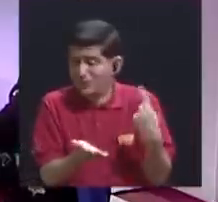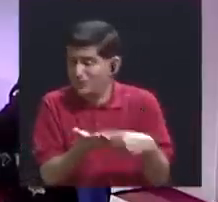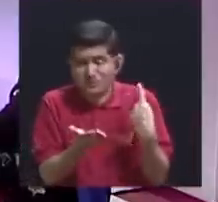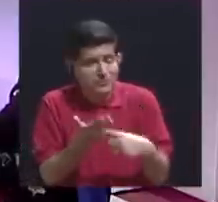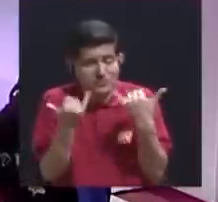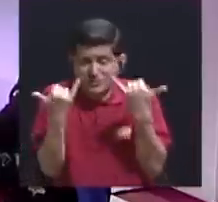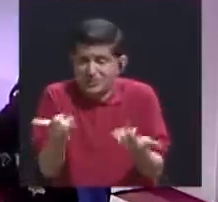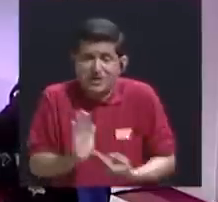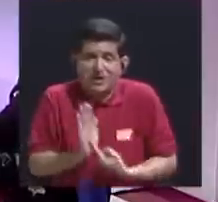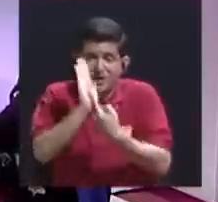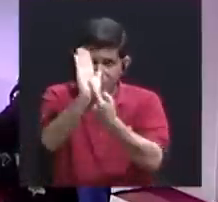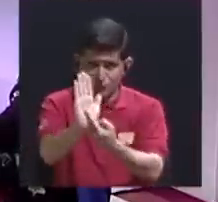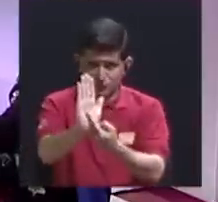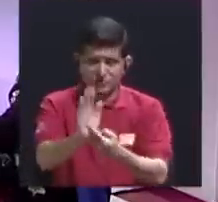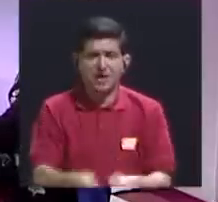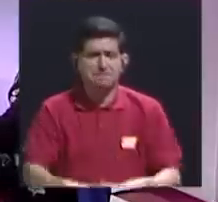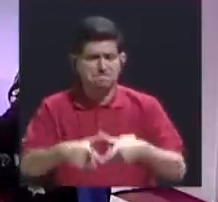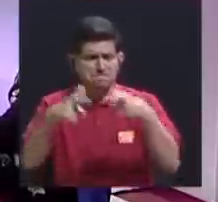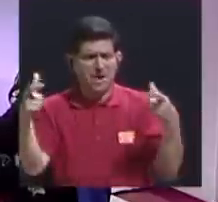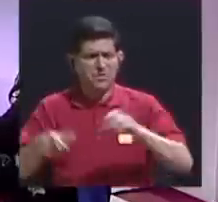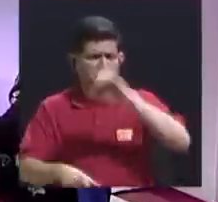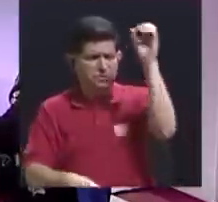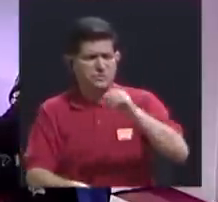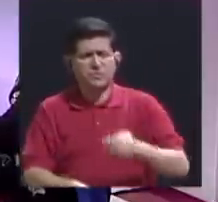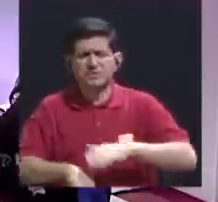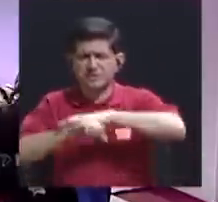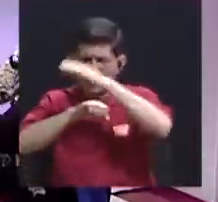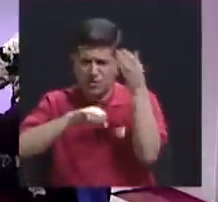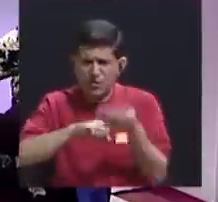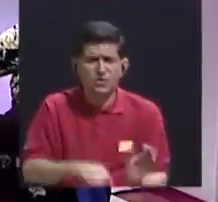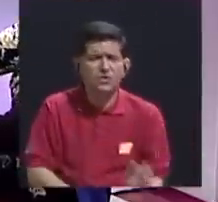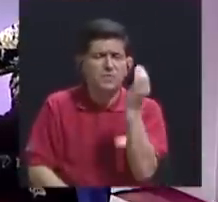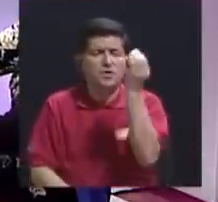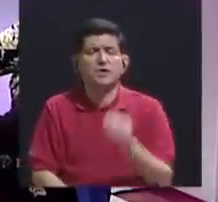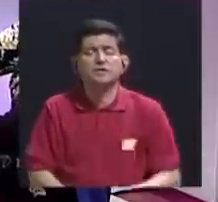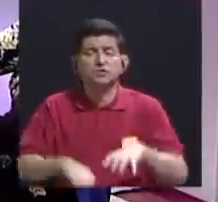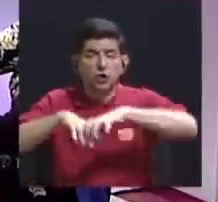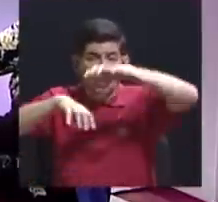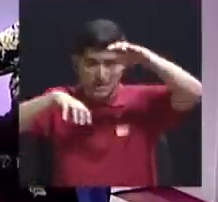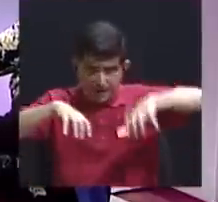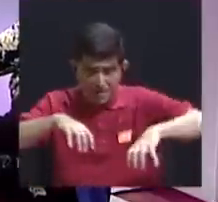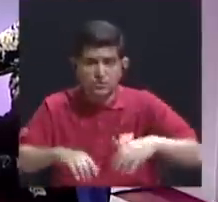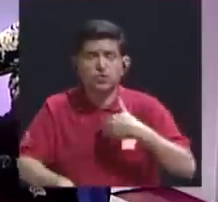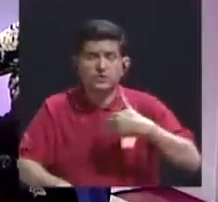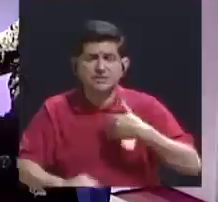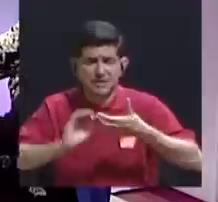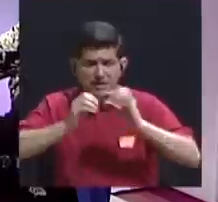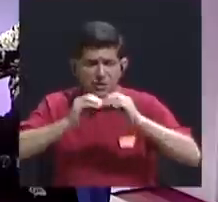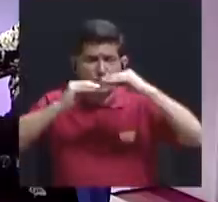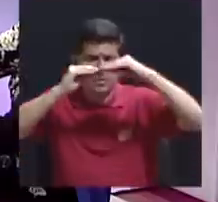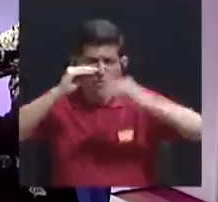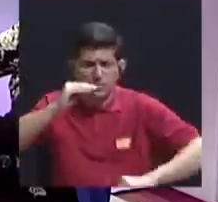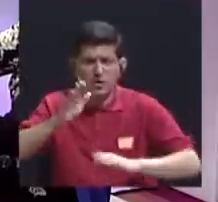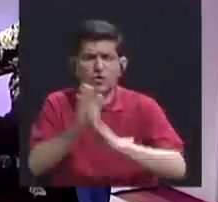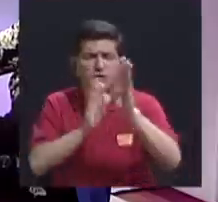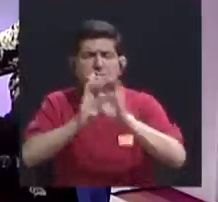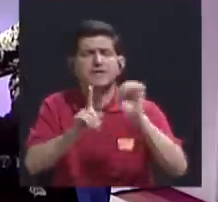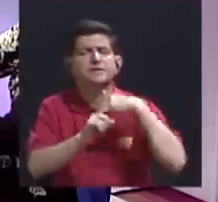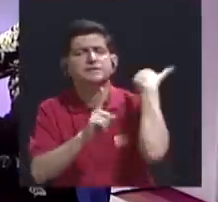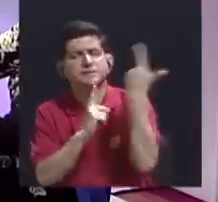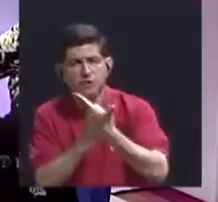en donde muestran como las mayores tasas de embarazos adolescentes se dan a aquellos cantones con los índices más bajos de desarrollo